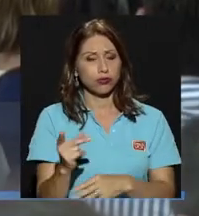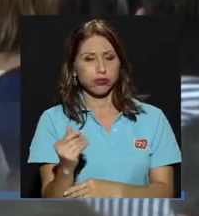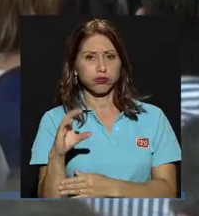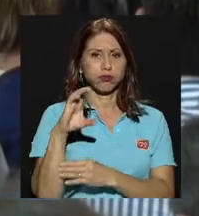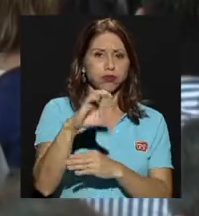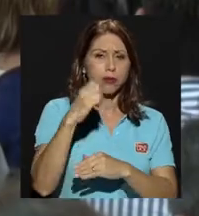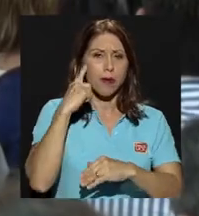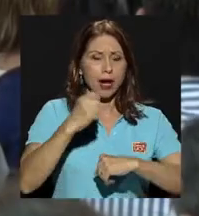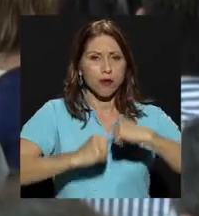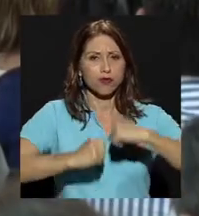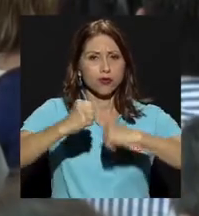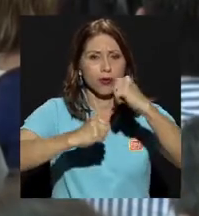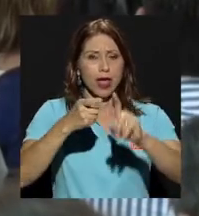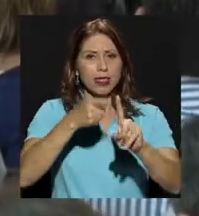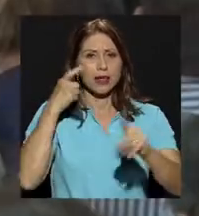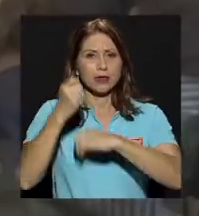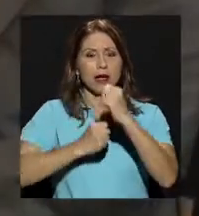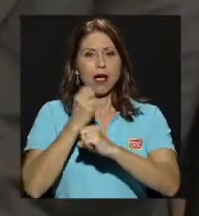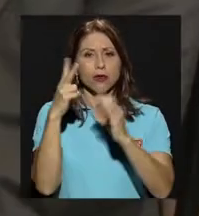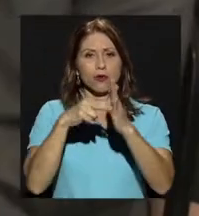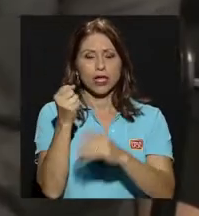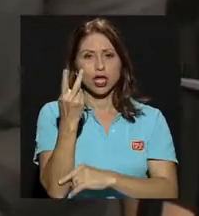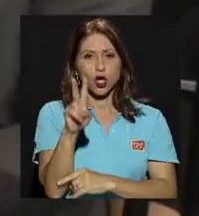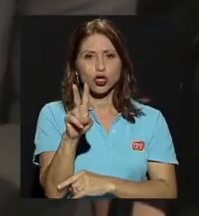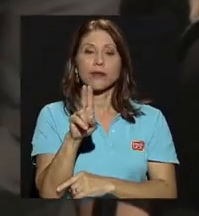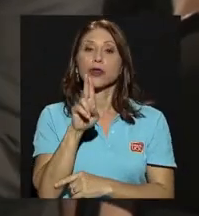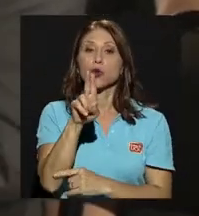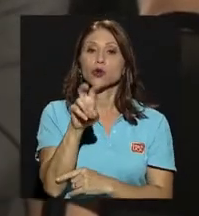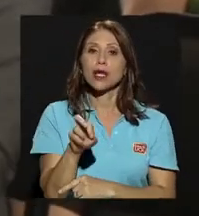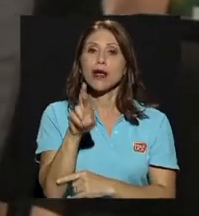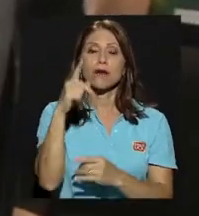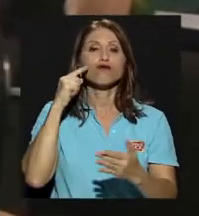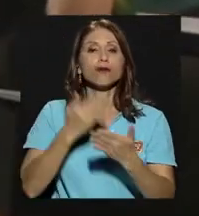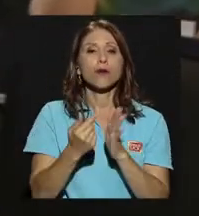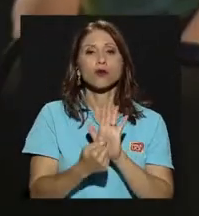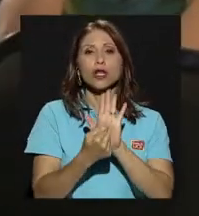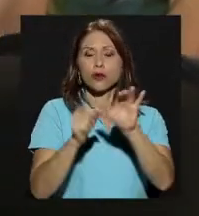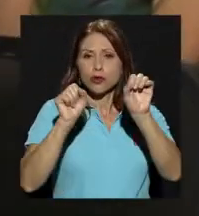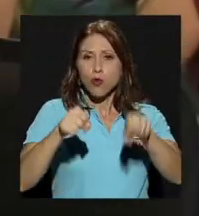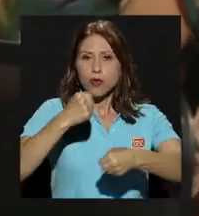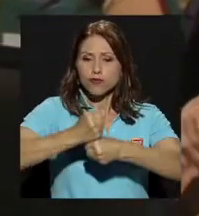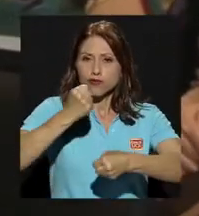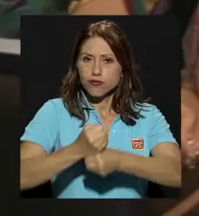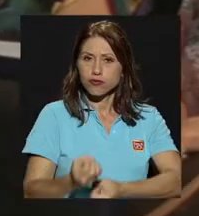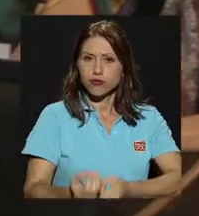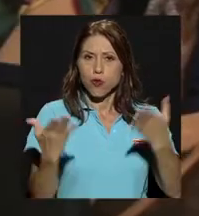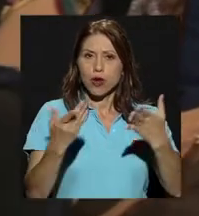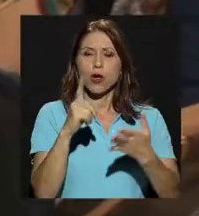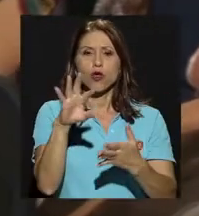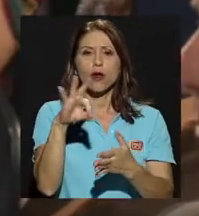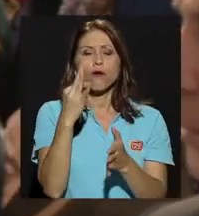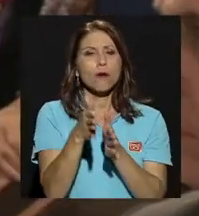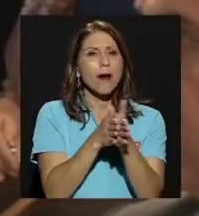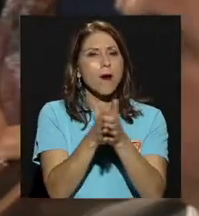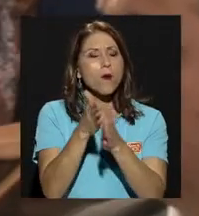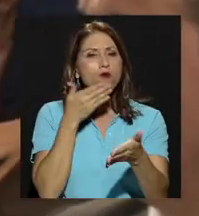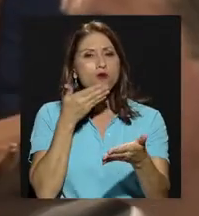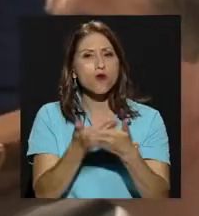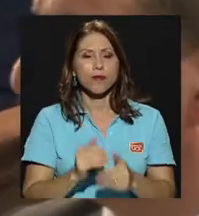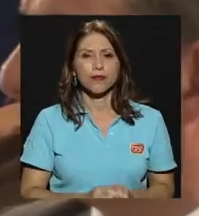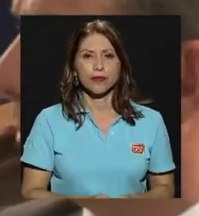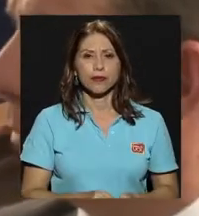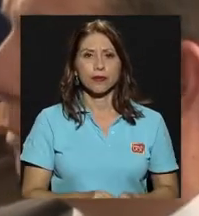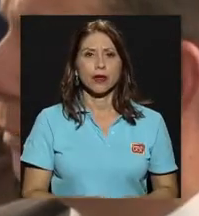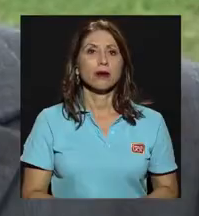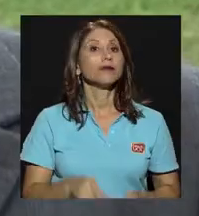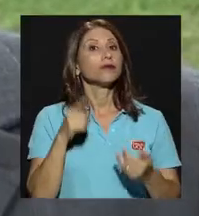inversión en infraestructura desde el 2012, donde la UCR ha demostrado que es posible construir obra pública de manera eficiente. Todo